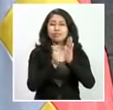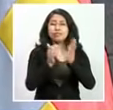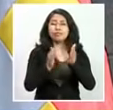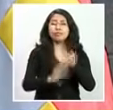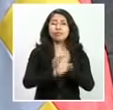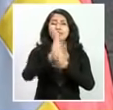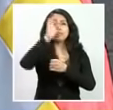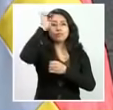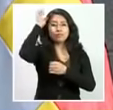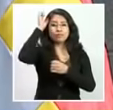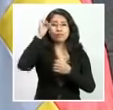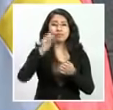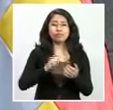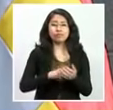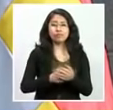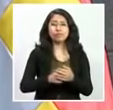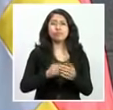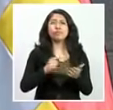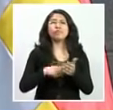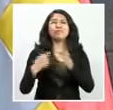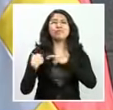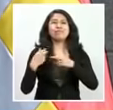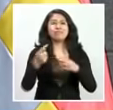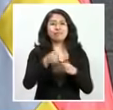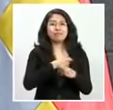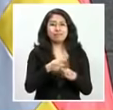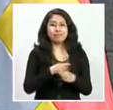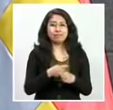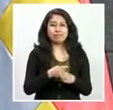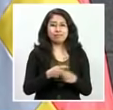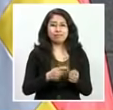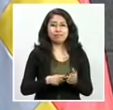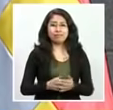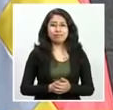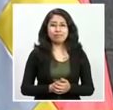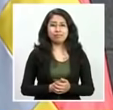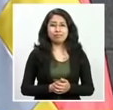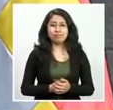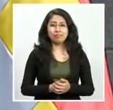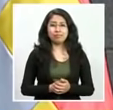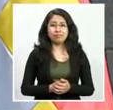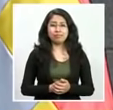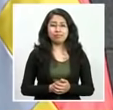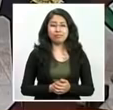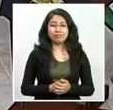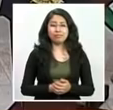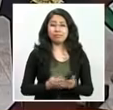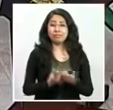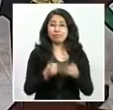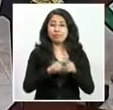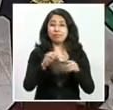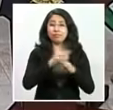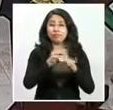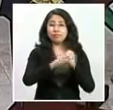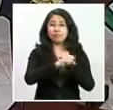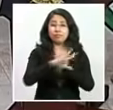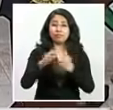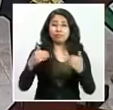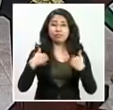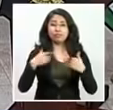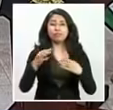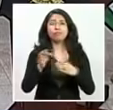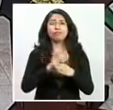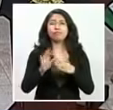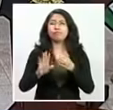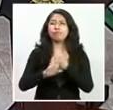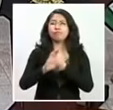es un mandato estrictamente técnico. Hace unos 20 años atrás discutíamos, cuando el Ministerio Público tenía las funciones de la